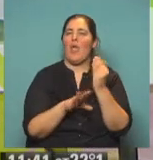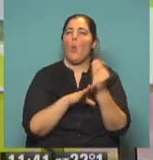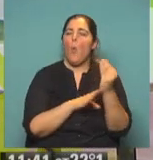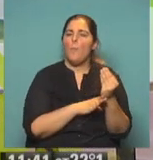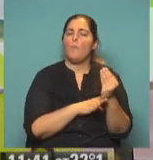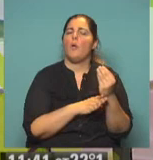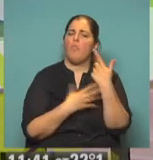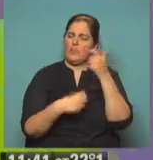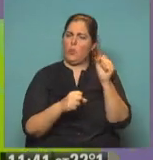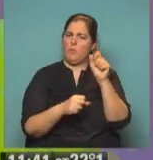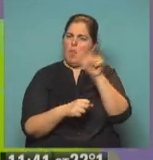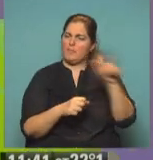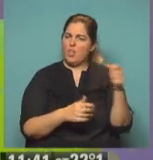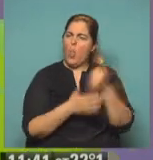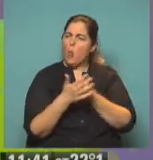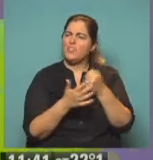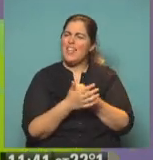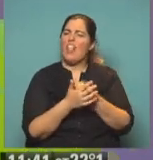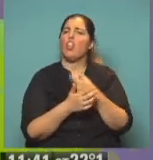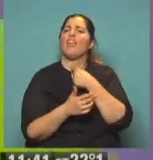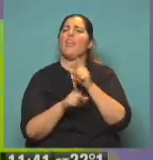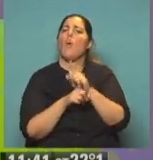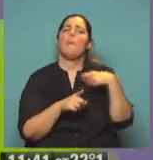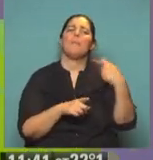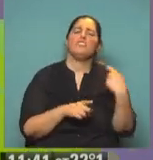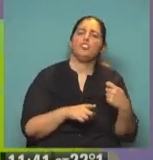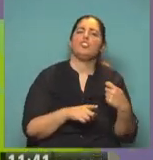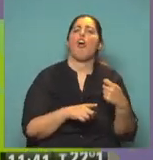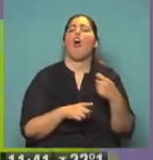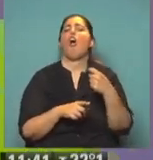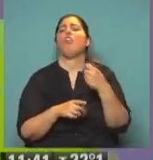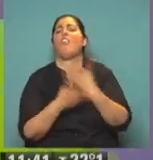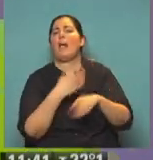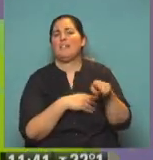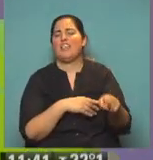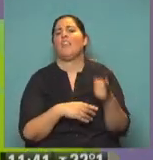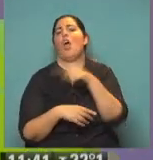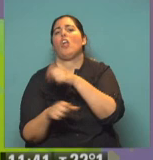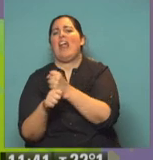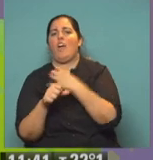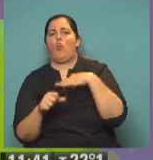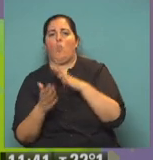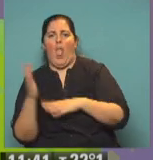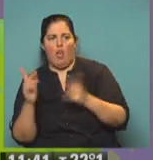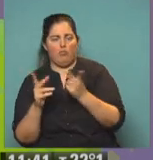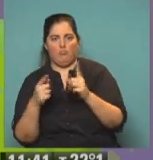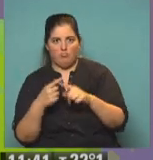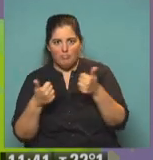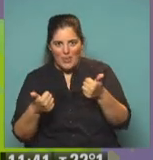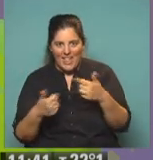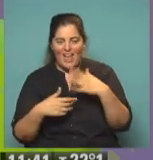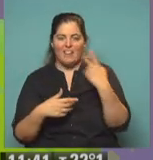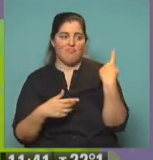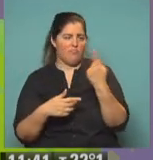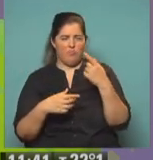estaba luchando para que fuera compatible la pensión por discapacidad con un empleo digno. Nos encontramos con que se estaba luchando